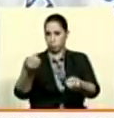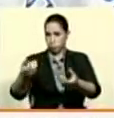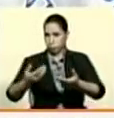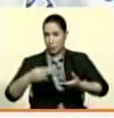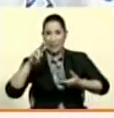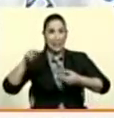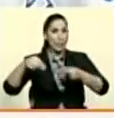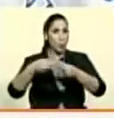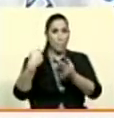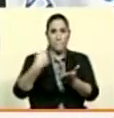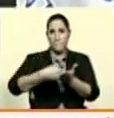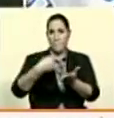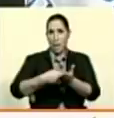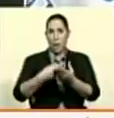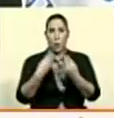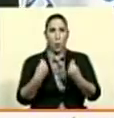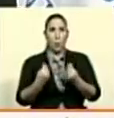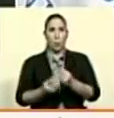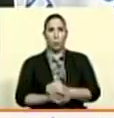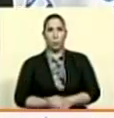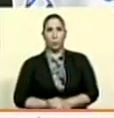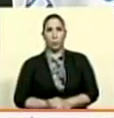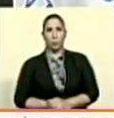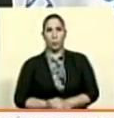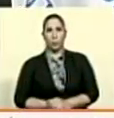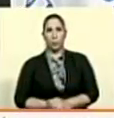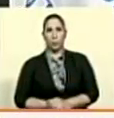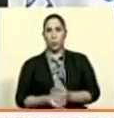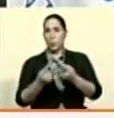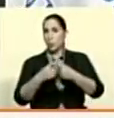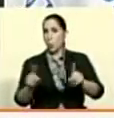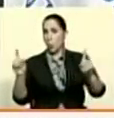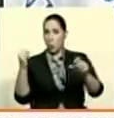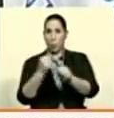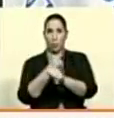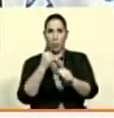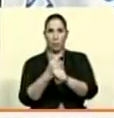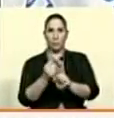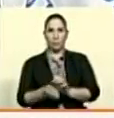remuneración con ocasión de otro trabajo